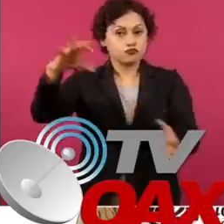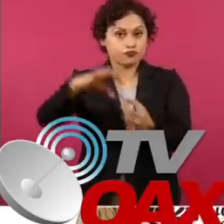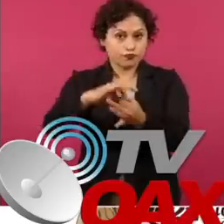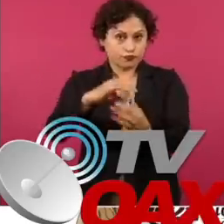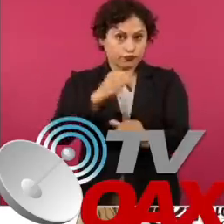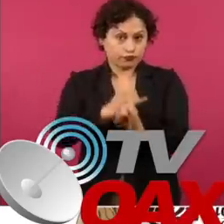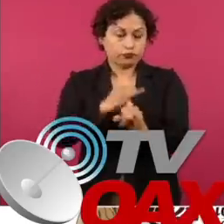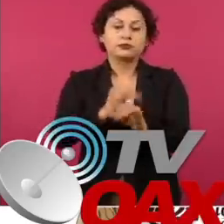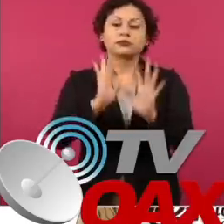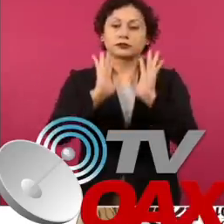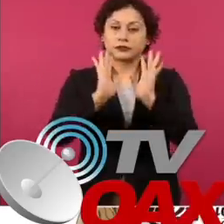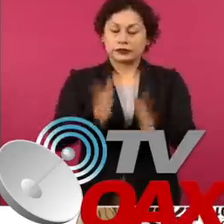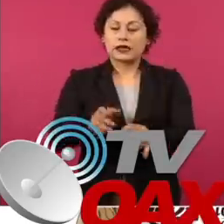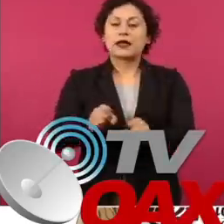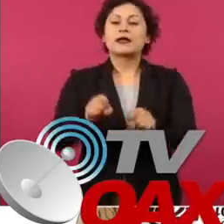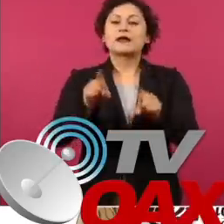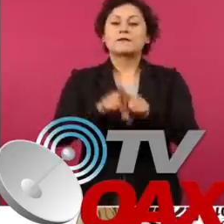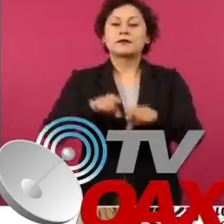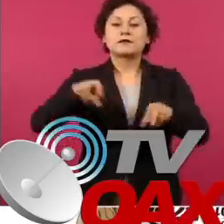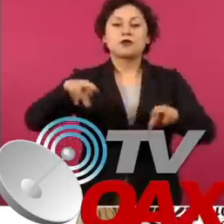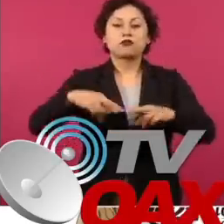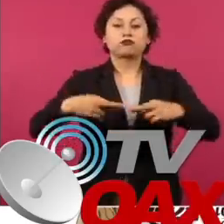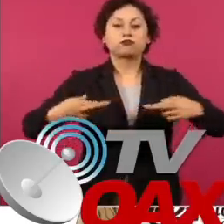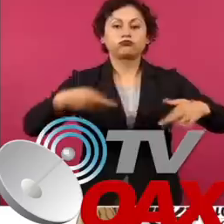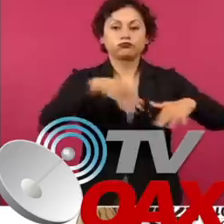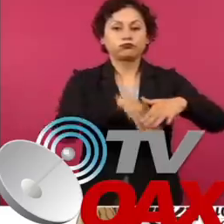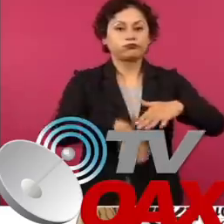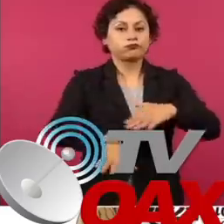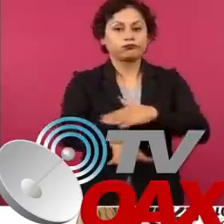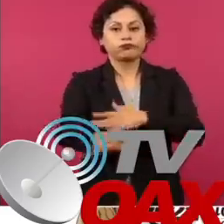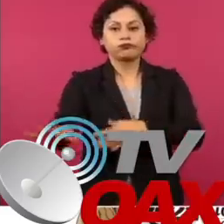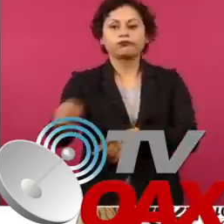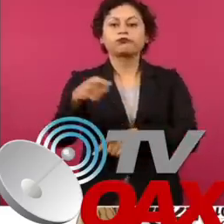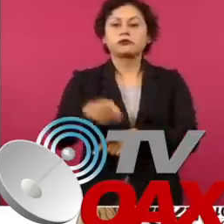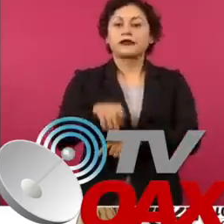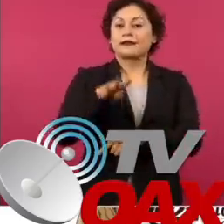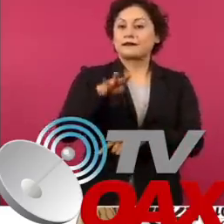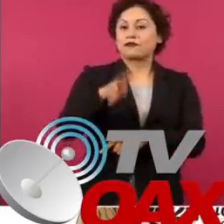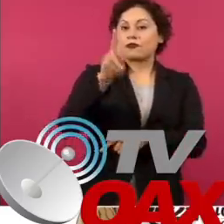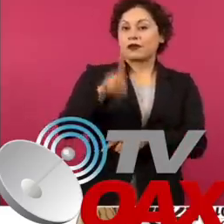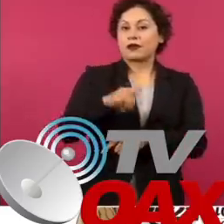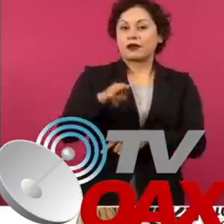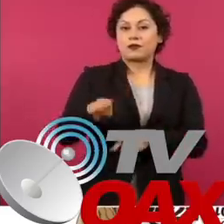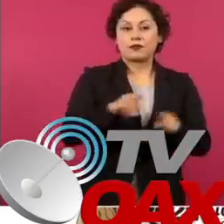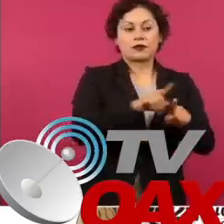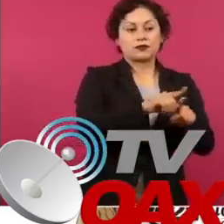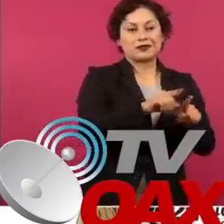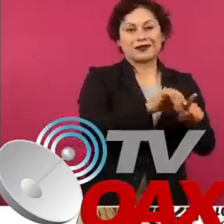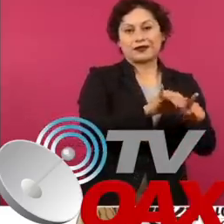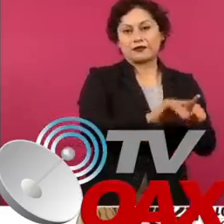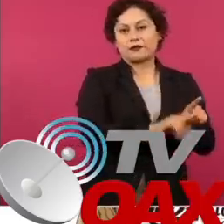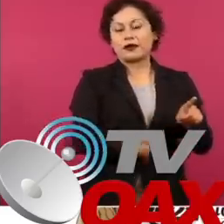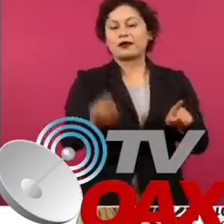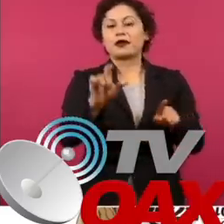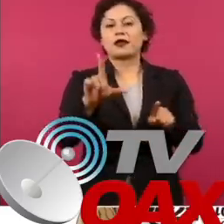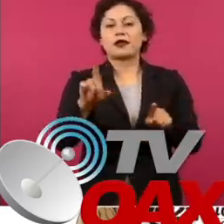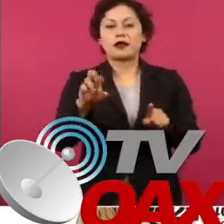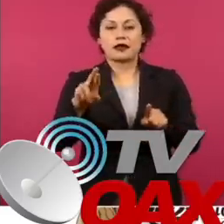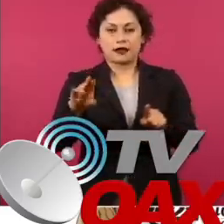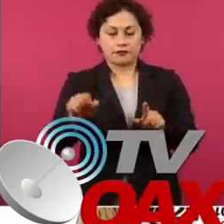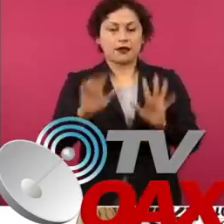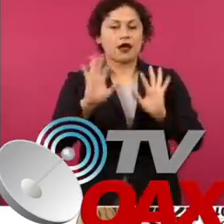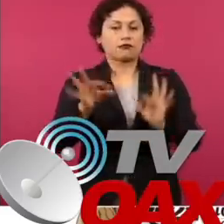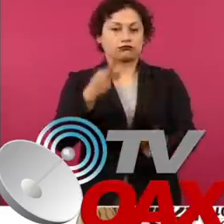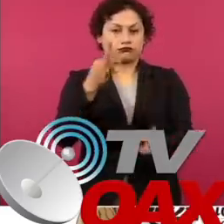de los cableados de telecomunicaciones en los 19 kilómetros del tramo de Sinacantepec a Lerma. Se realizan también los últimos